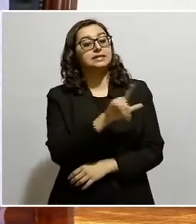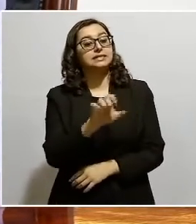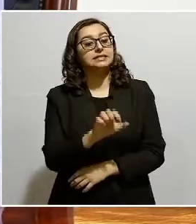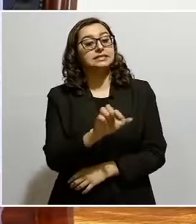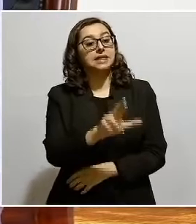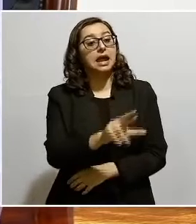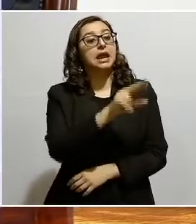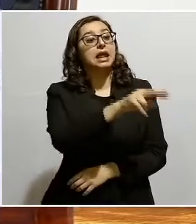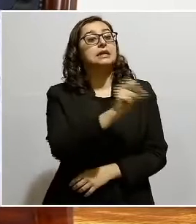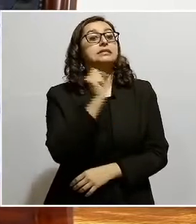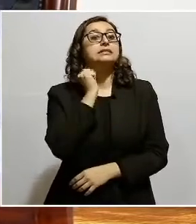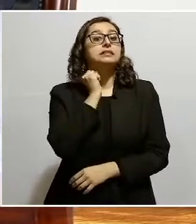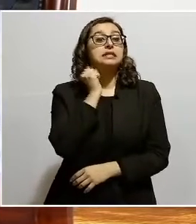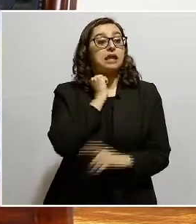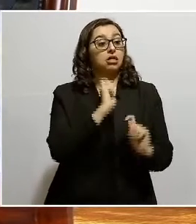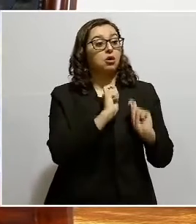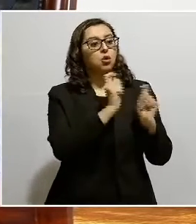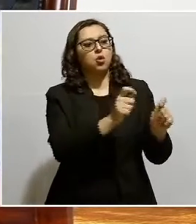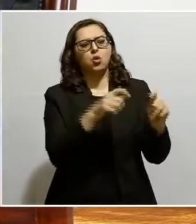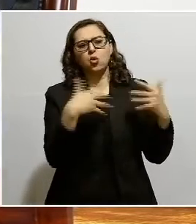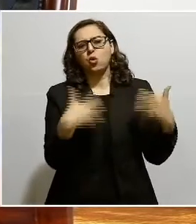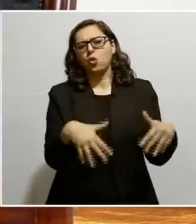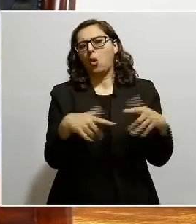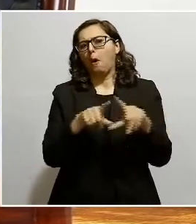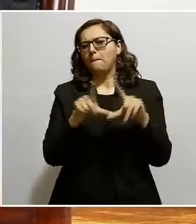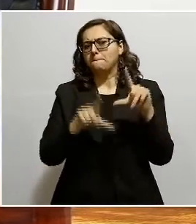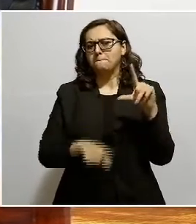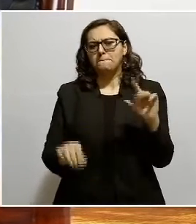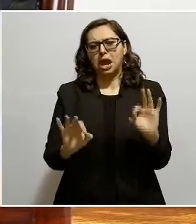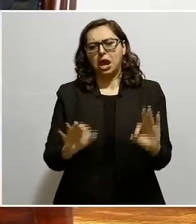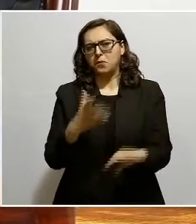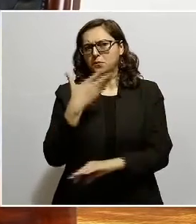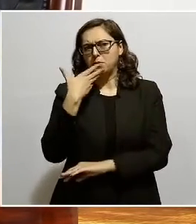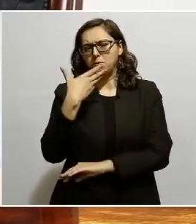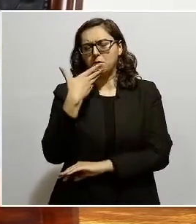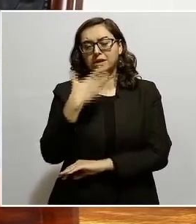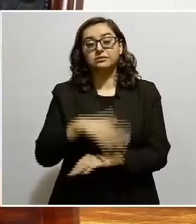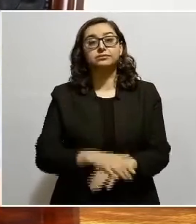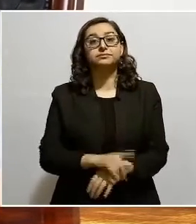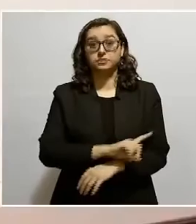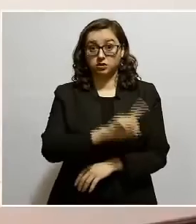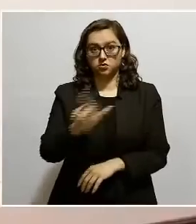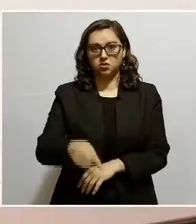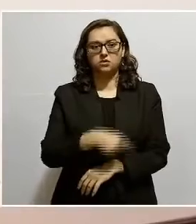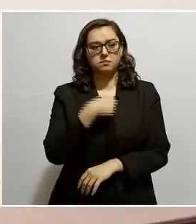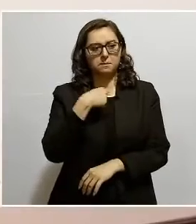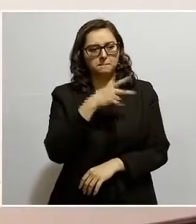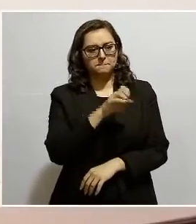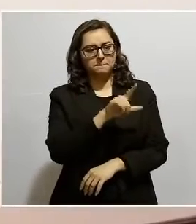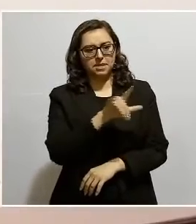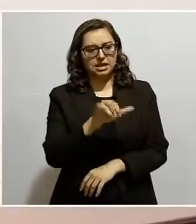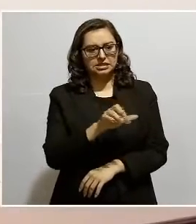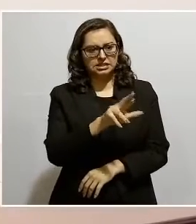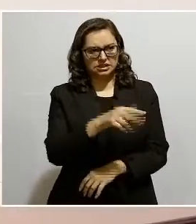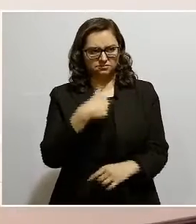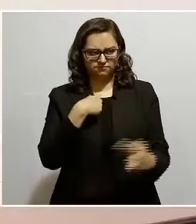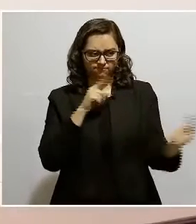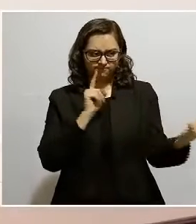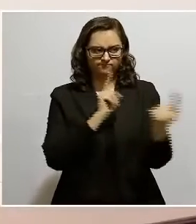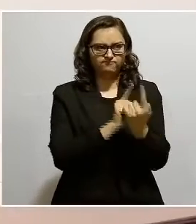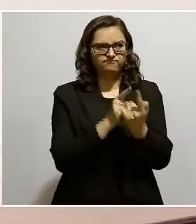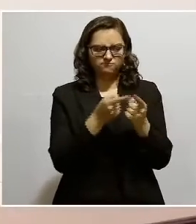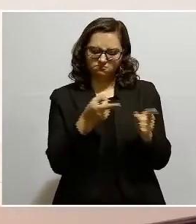a México, o algo por el estilo. Cuando vi al maestro le pregunté, con ánimo de provocarlo,